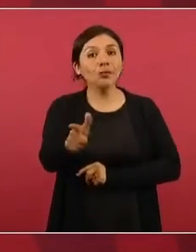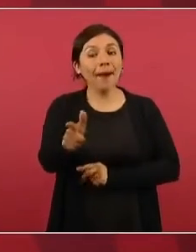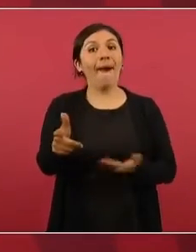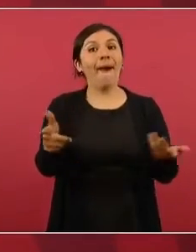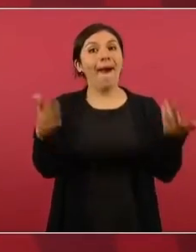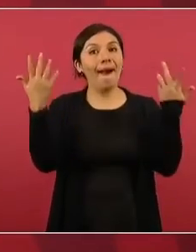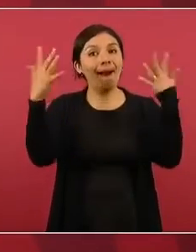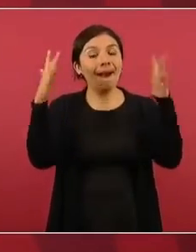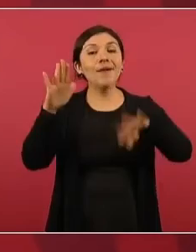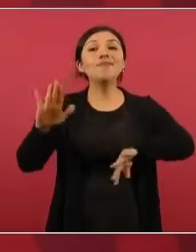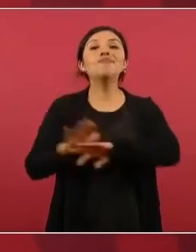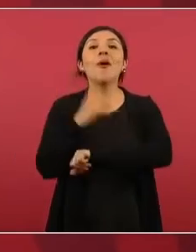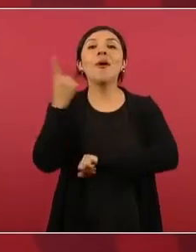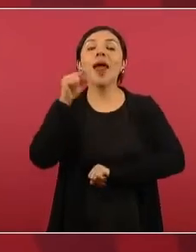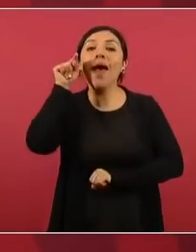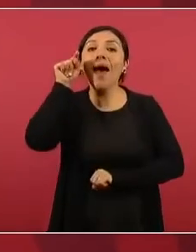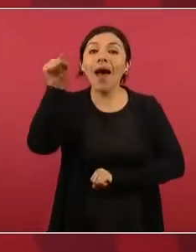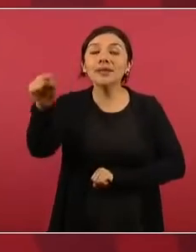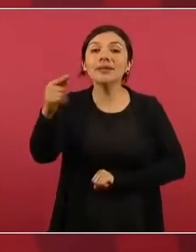porque ahí llegó